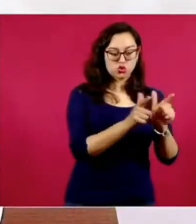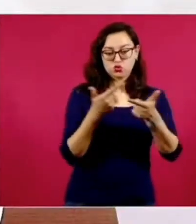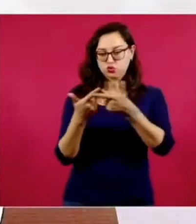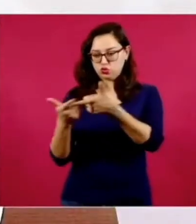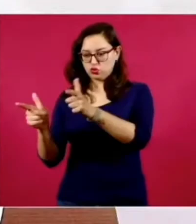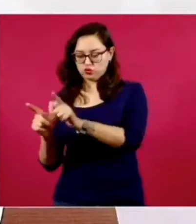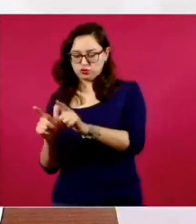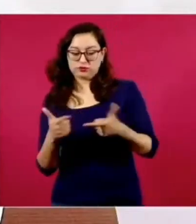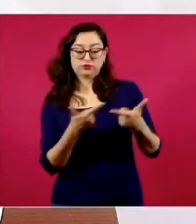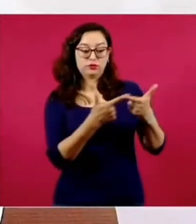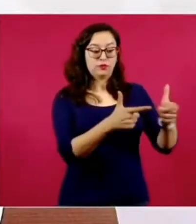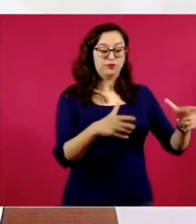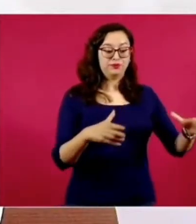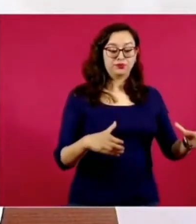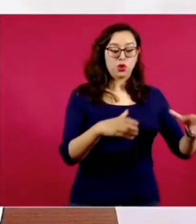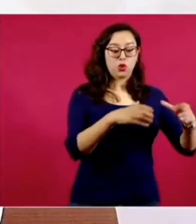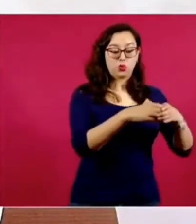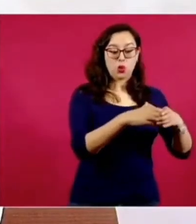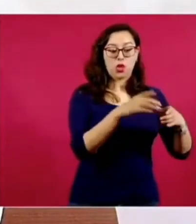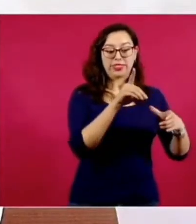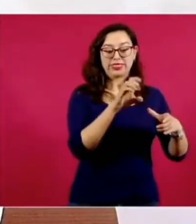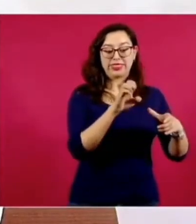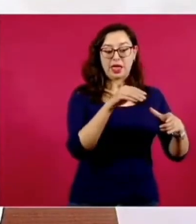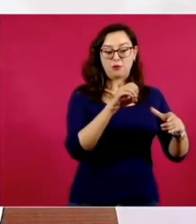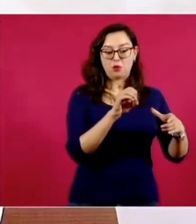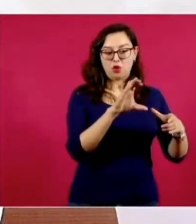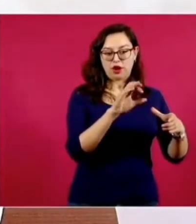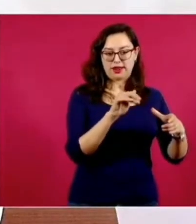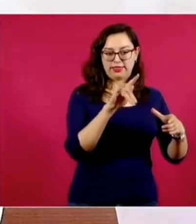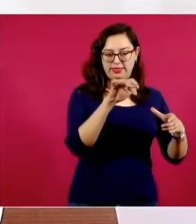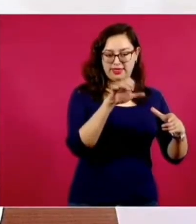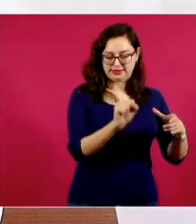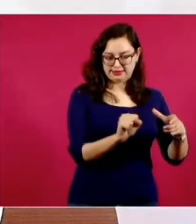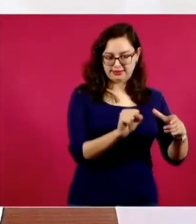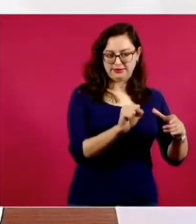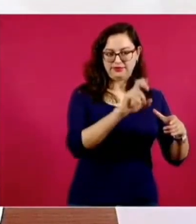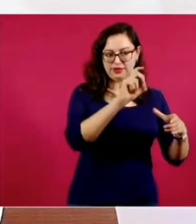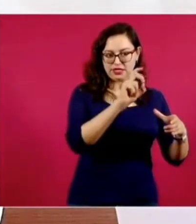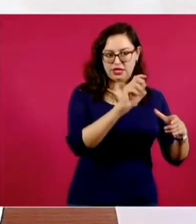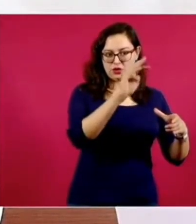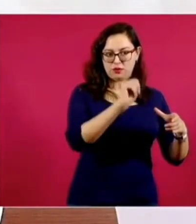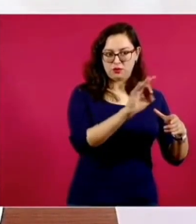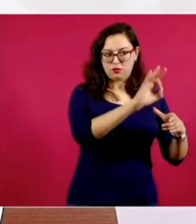así piensan los demócratas, pero el caso de los republicanos está peor,